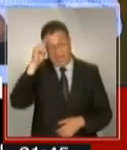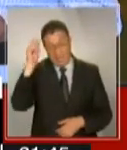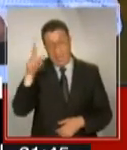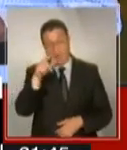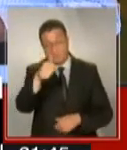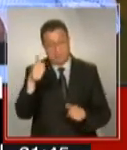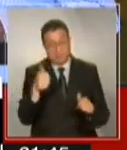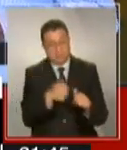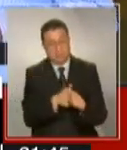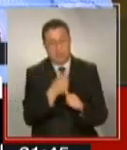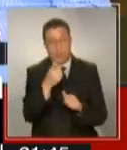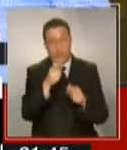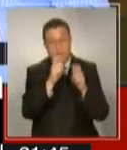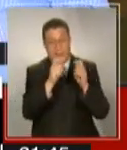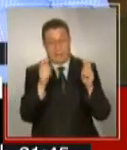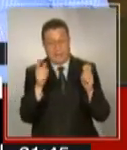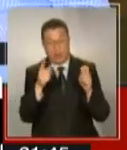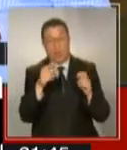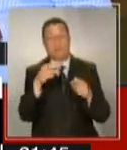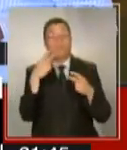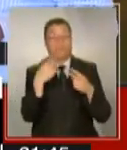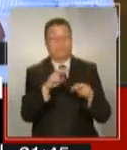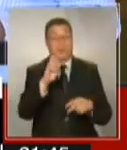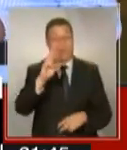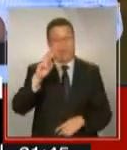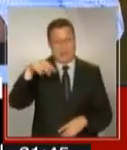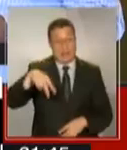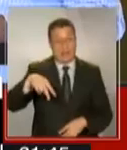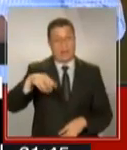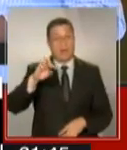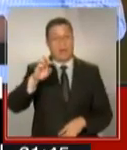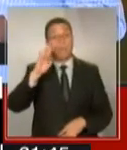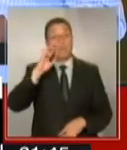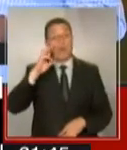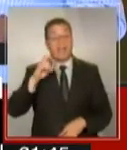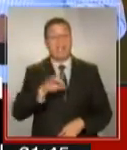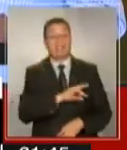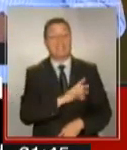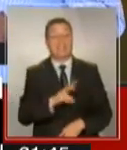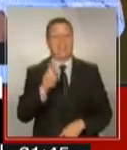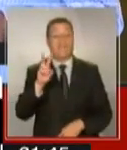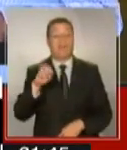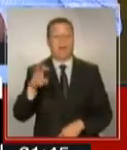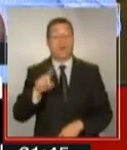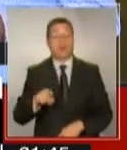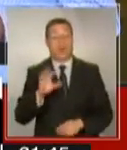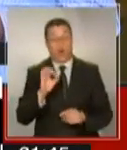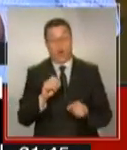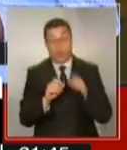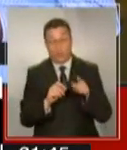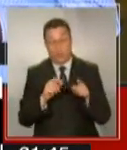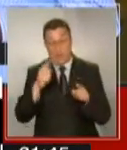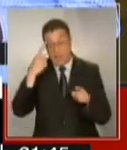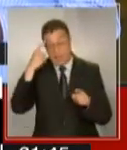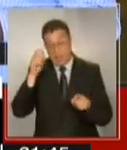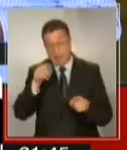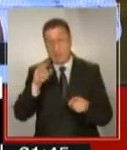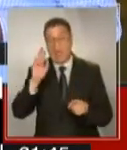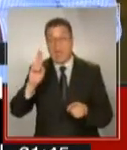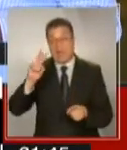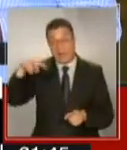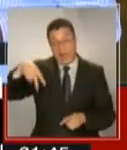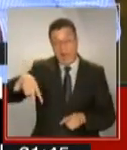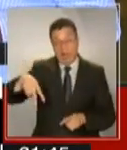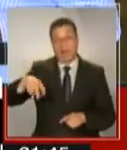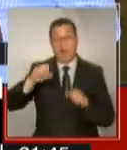respaldar un candidato propio de Renovación Nacional para las primarias de Chile Vamos? ¿O usted cree que sería mejor que Renovación Nacional